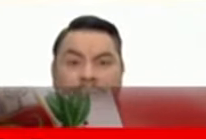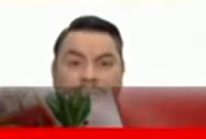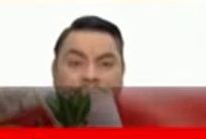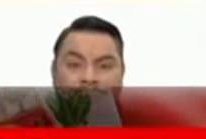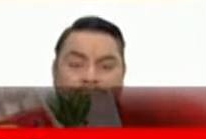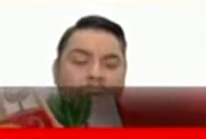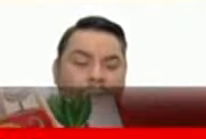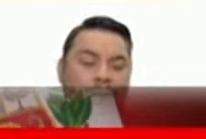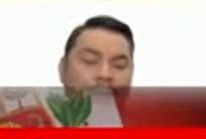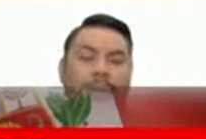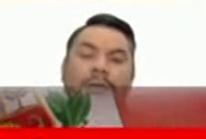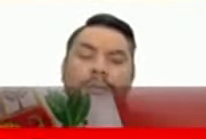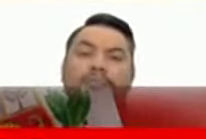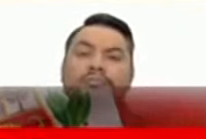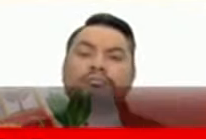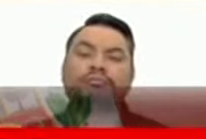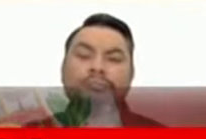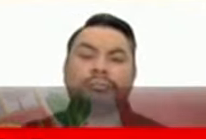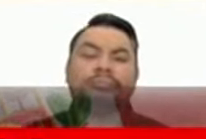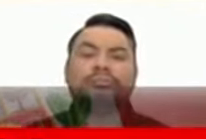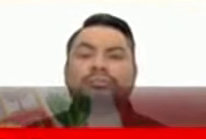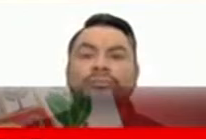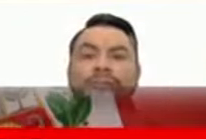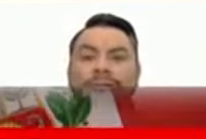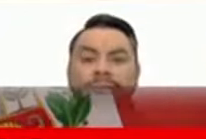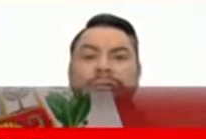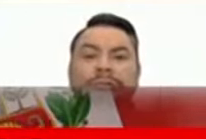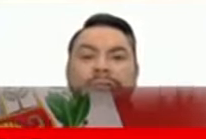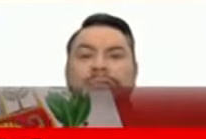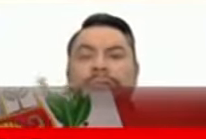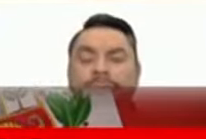dará lectura a la resolución suprema número